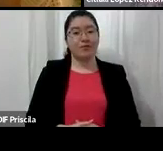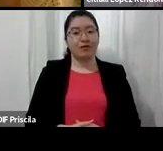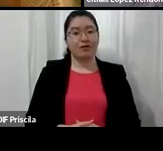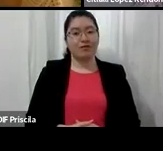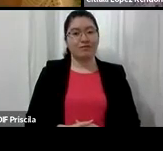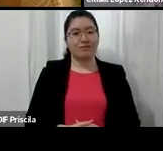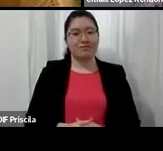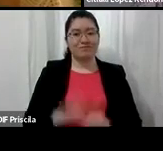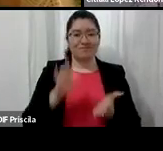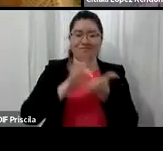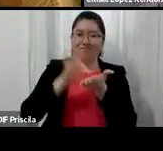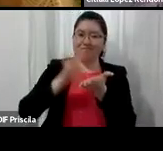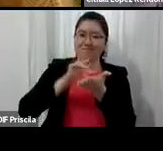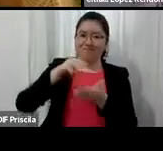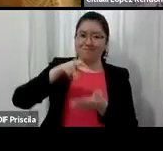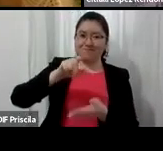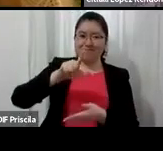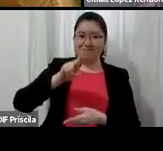Muchas gracias, Malú.